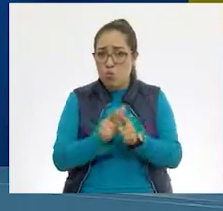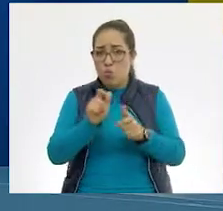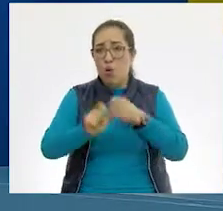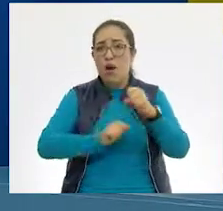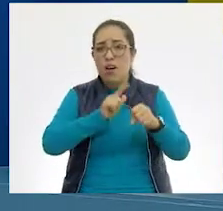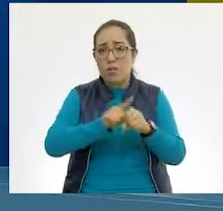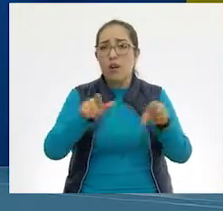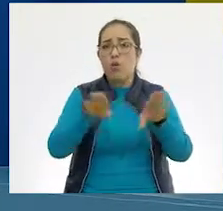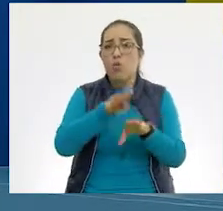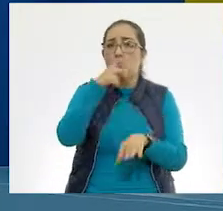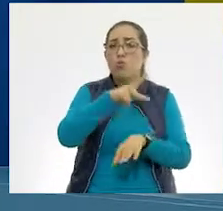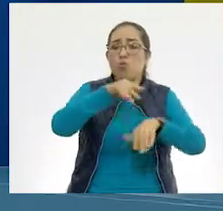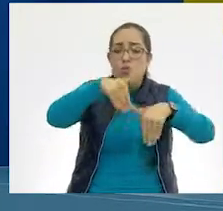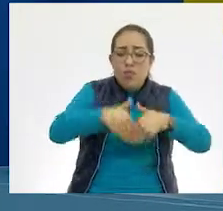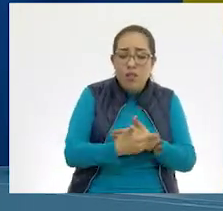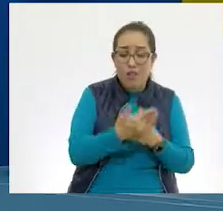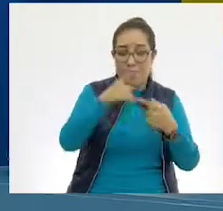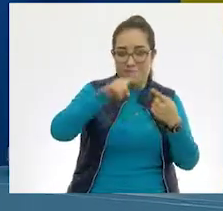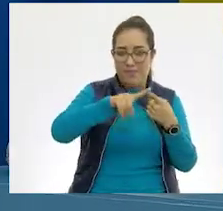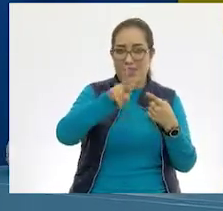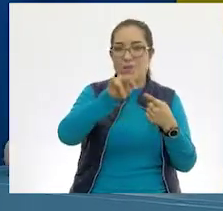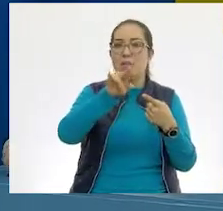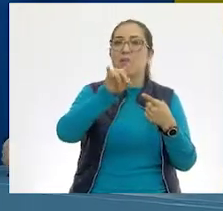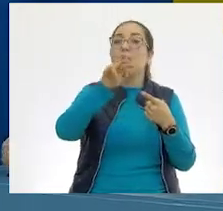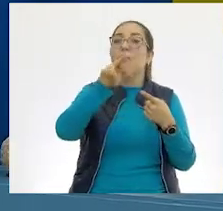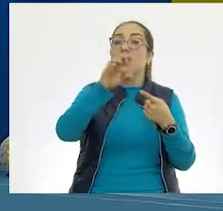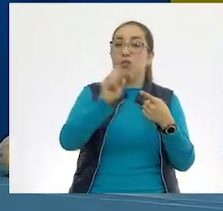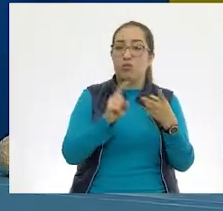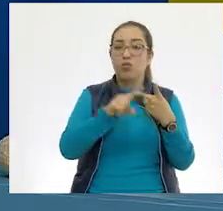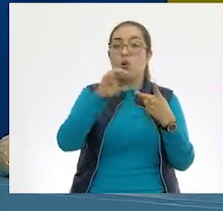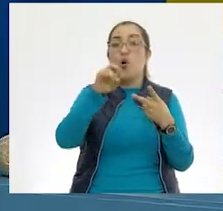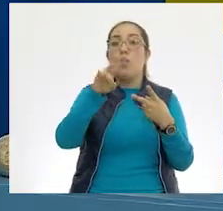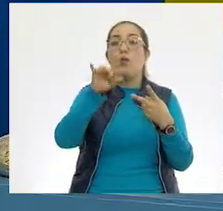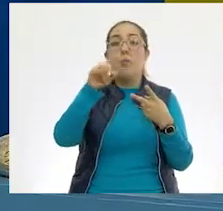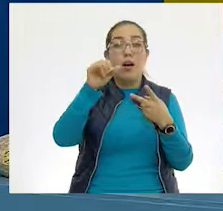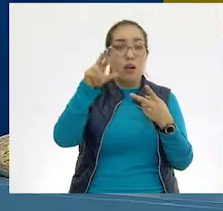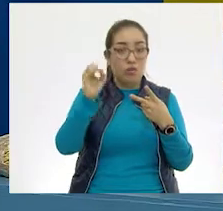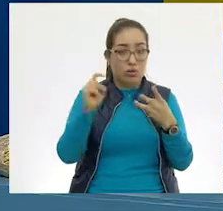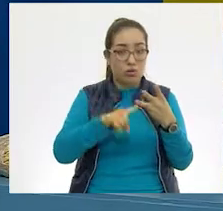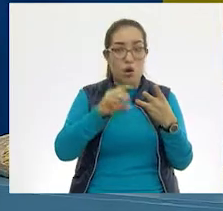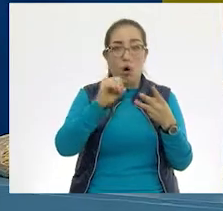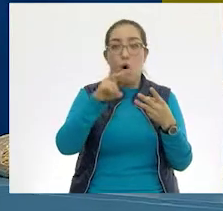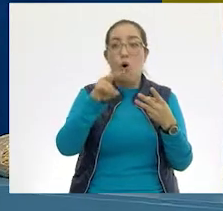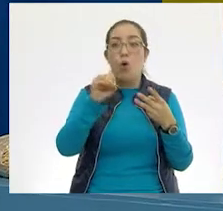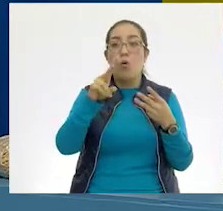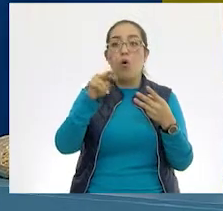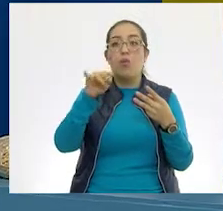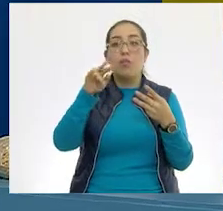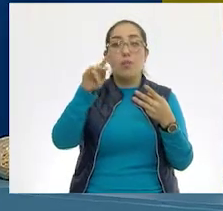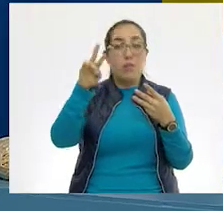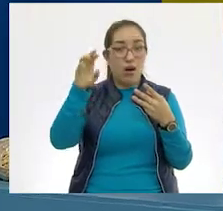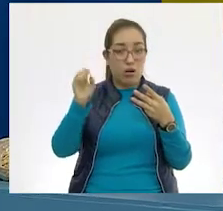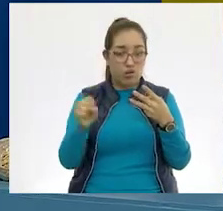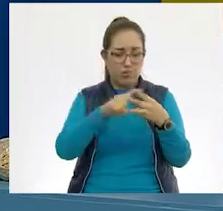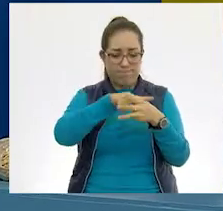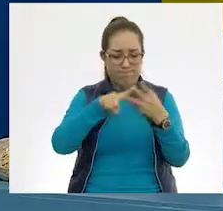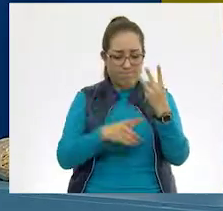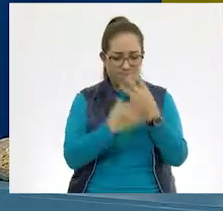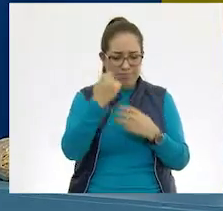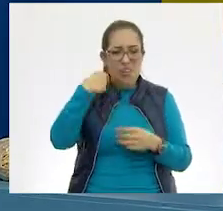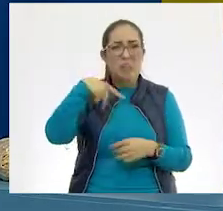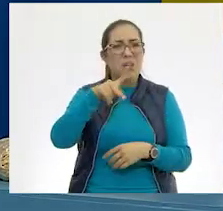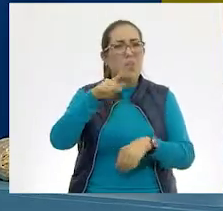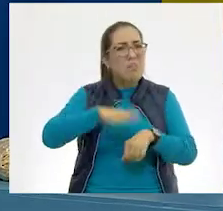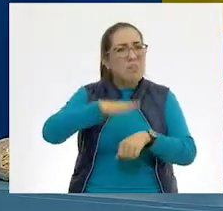embrión. Los vivíparos, los ovíparos y los ovovivíparos. Pero me gustaría conocer